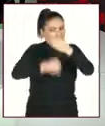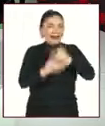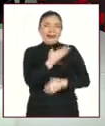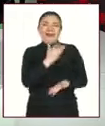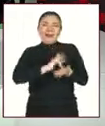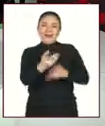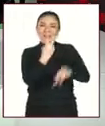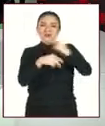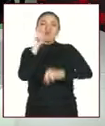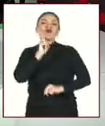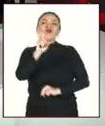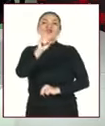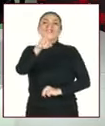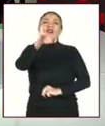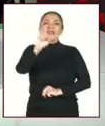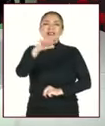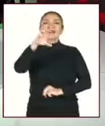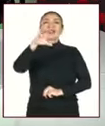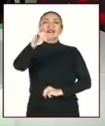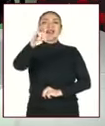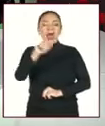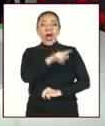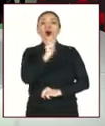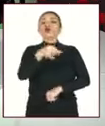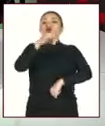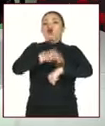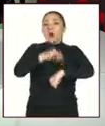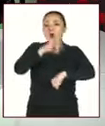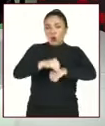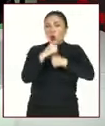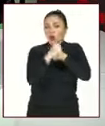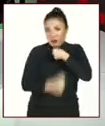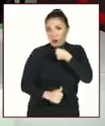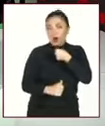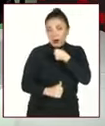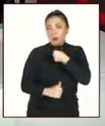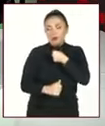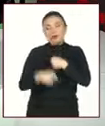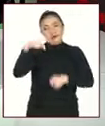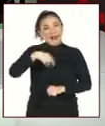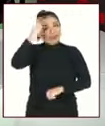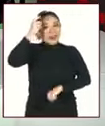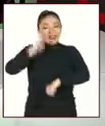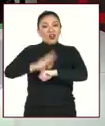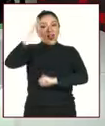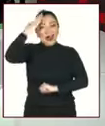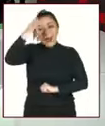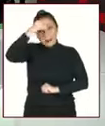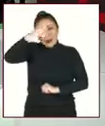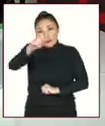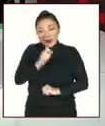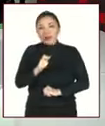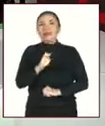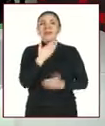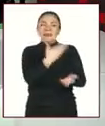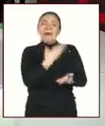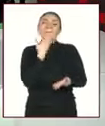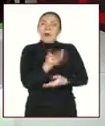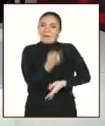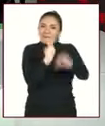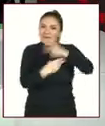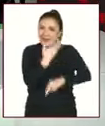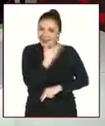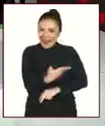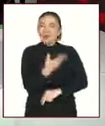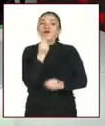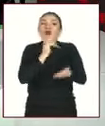acompaña Doris Cecilia Álvarez Salinas, médica cirujana. En nombre de la Dirección General Aprende MX, te damos la más cordial